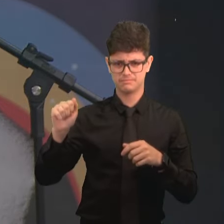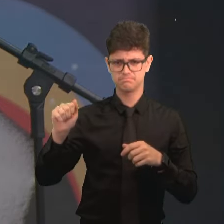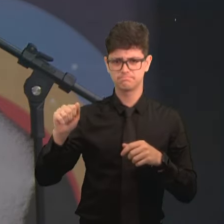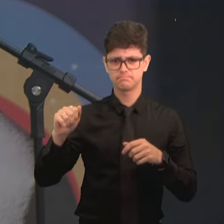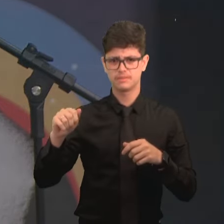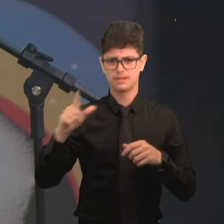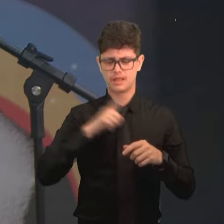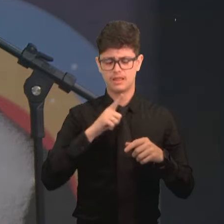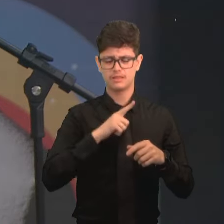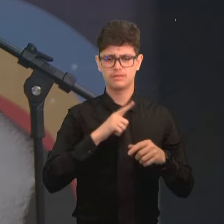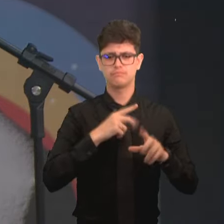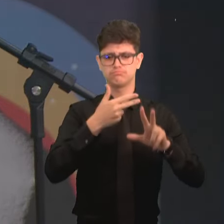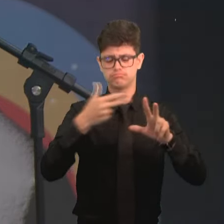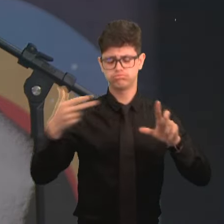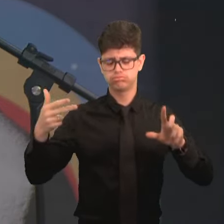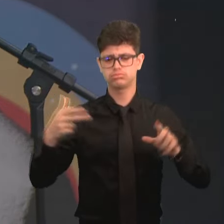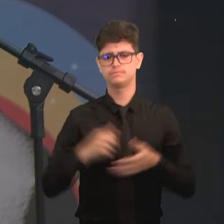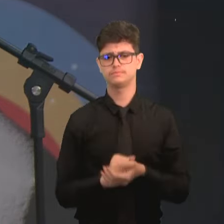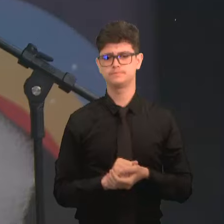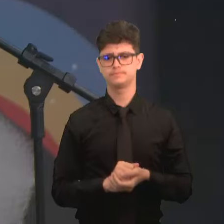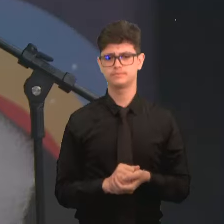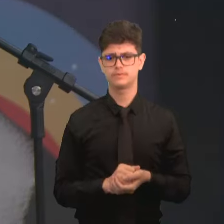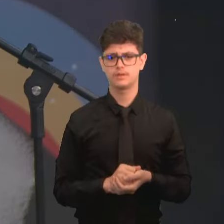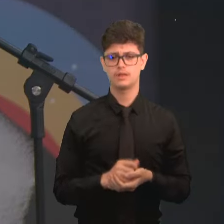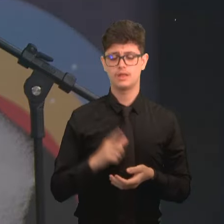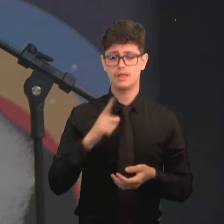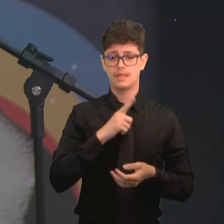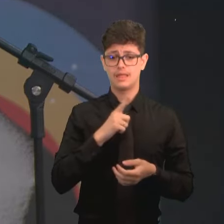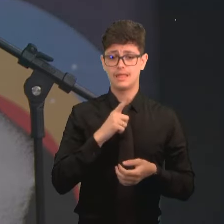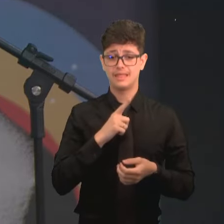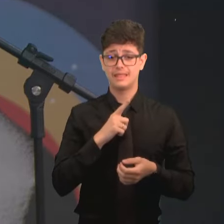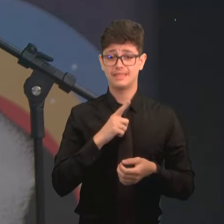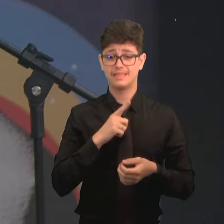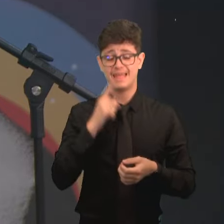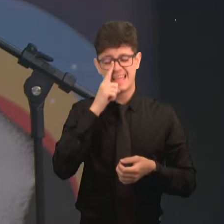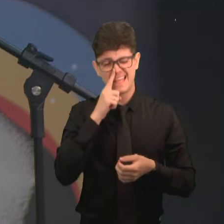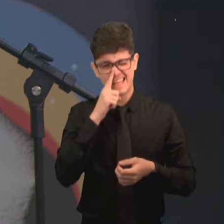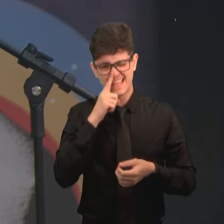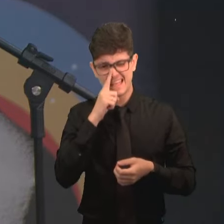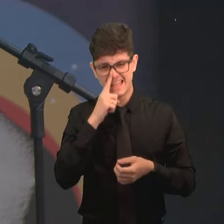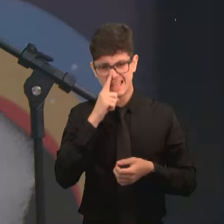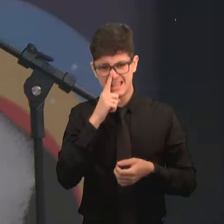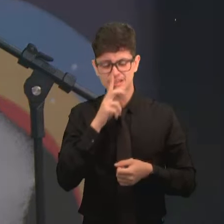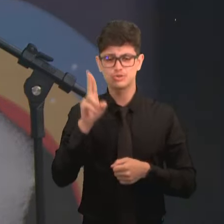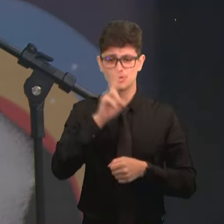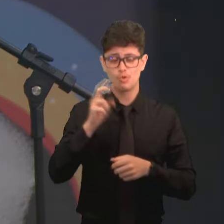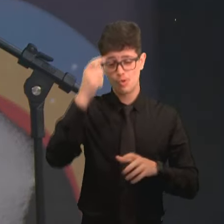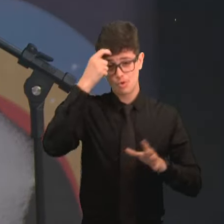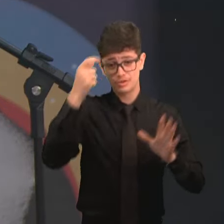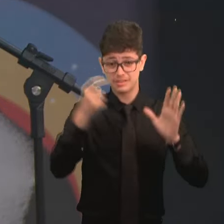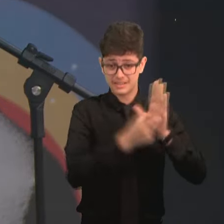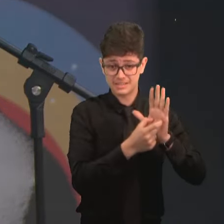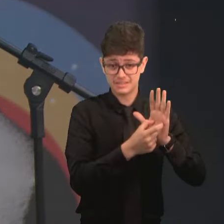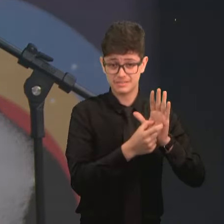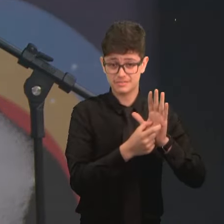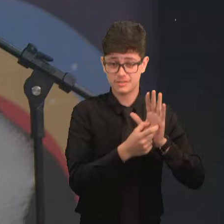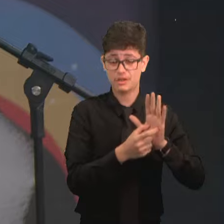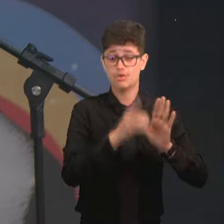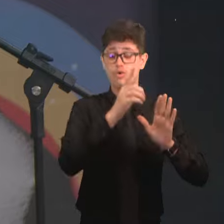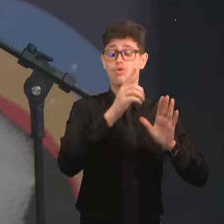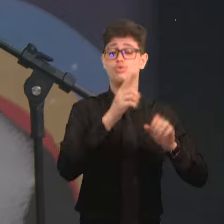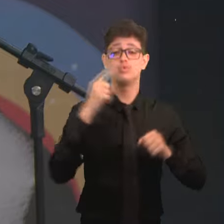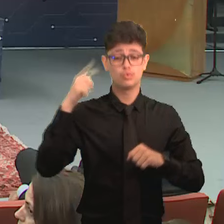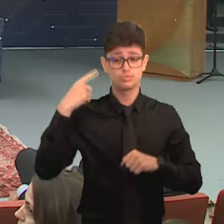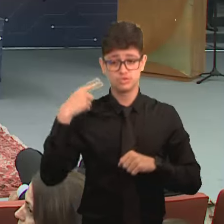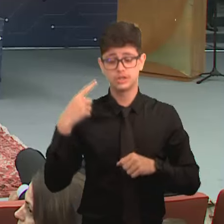producido por Acue Producciones, que aborda riesgos y posibilidades de uso de la inteligencia artificial en el